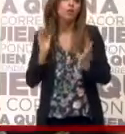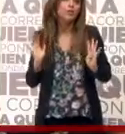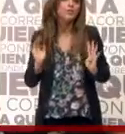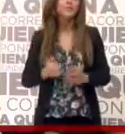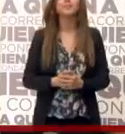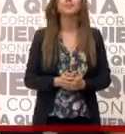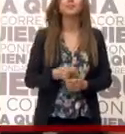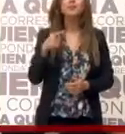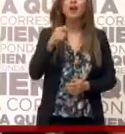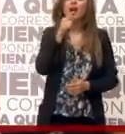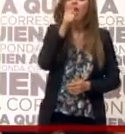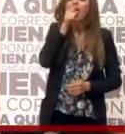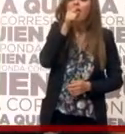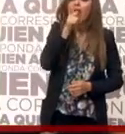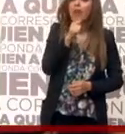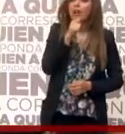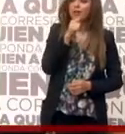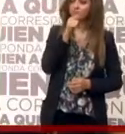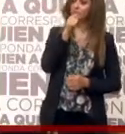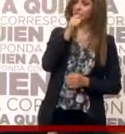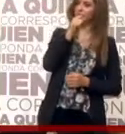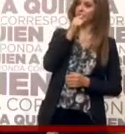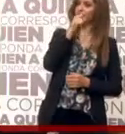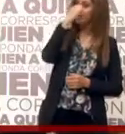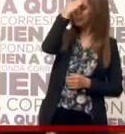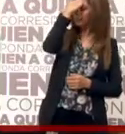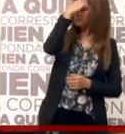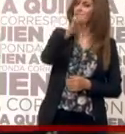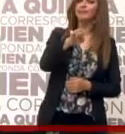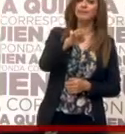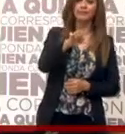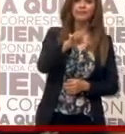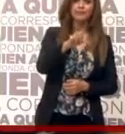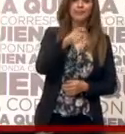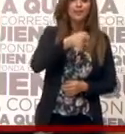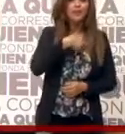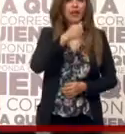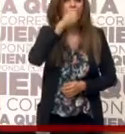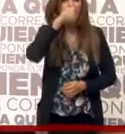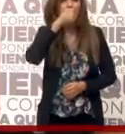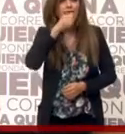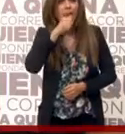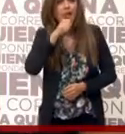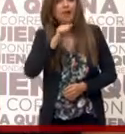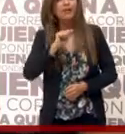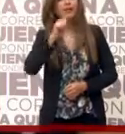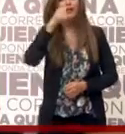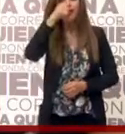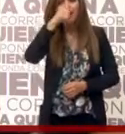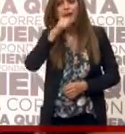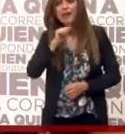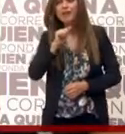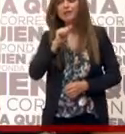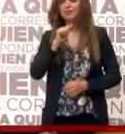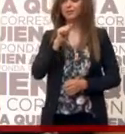muy diferente, es la primera cosa que salta. La textura es mucho